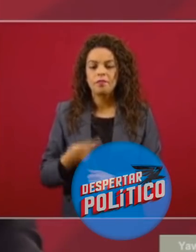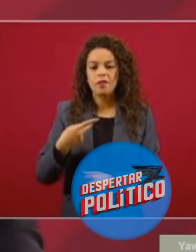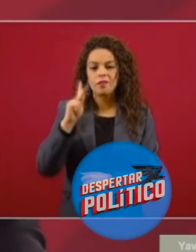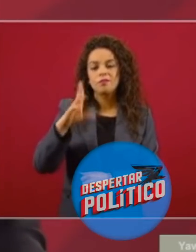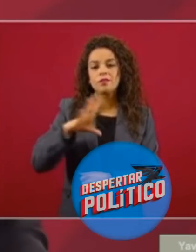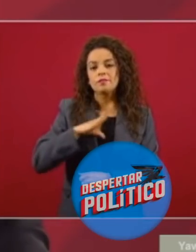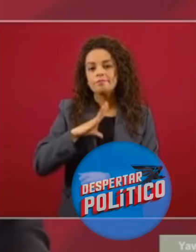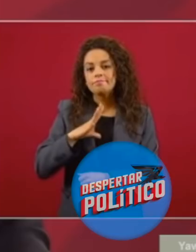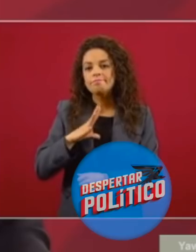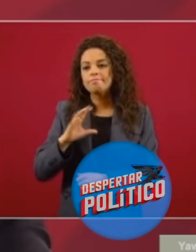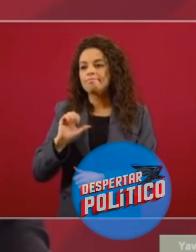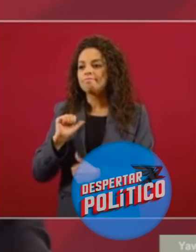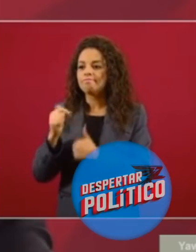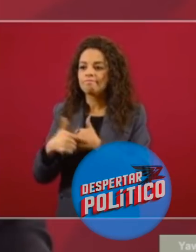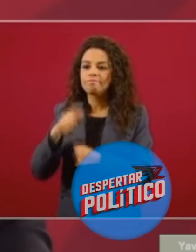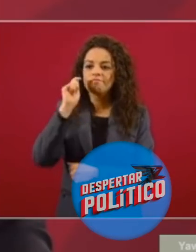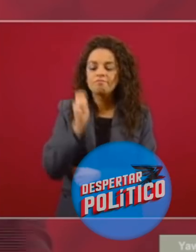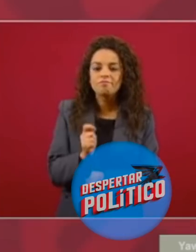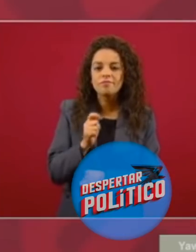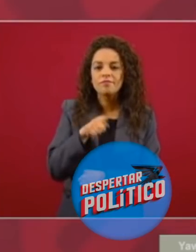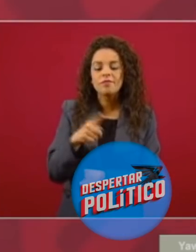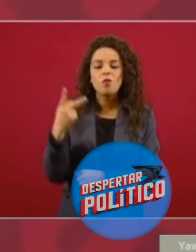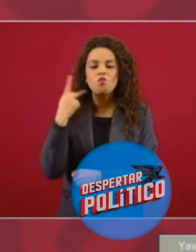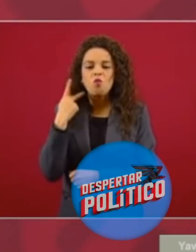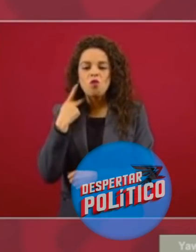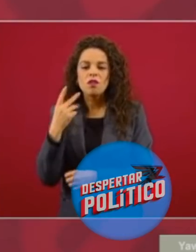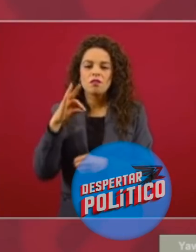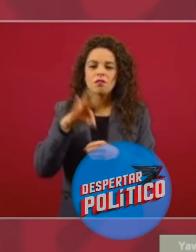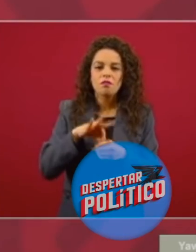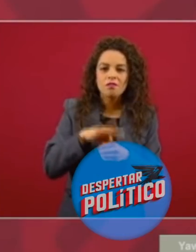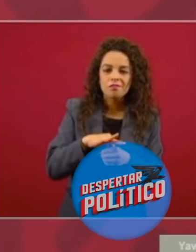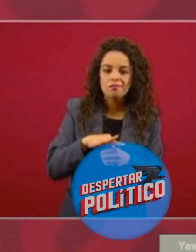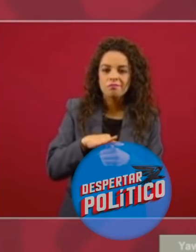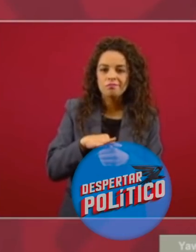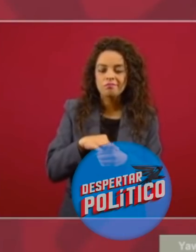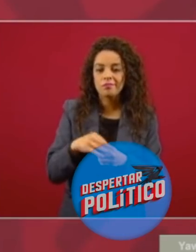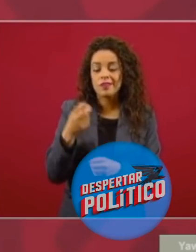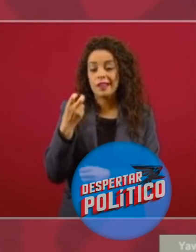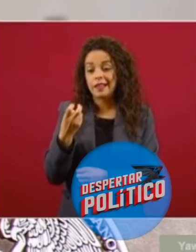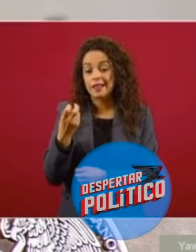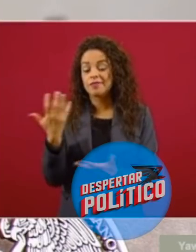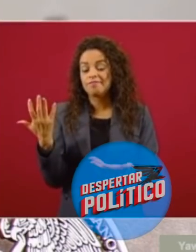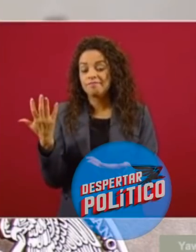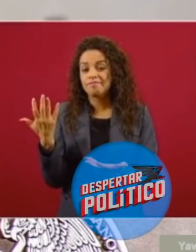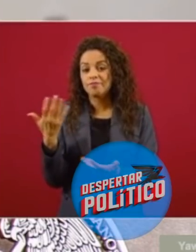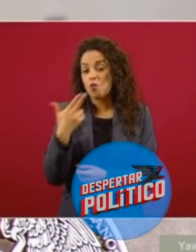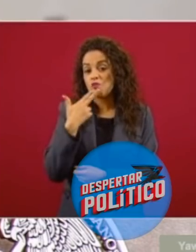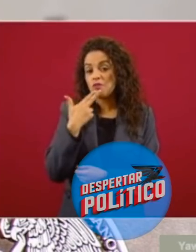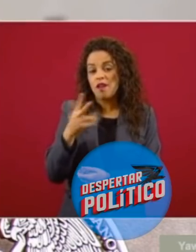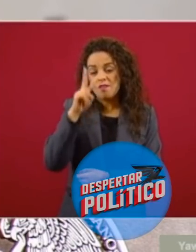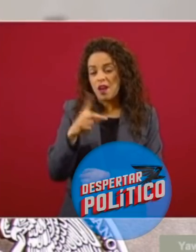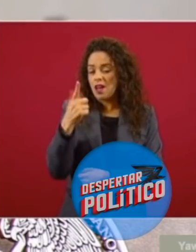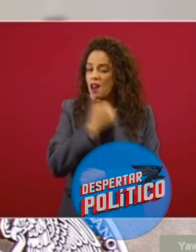políticos, electorales, se ha agarrado esto de bandera. Muy lamentable lo que sucedió